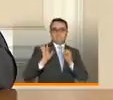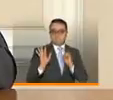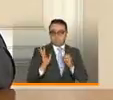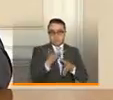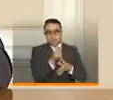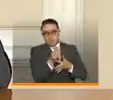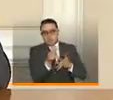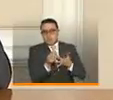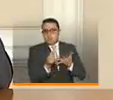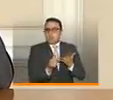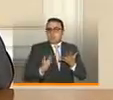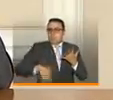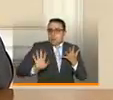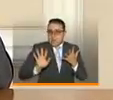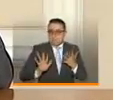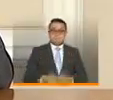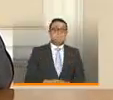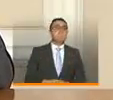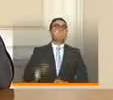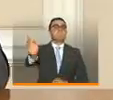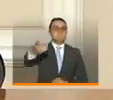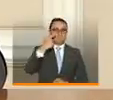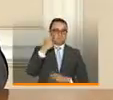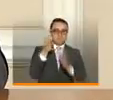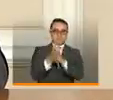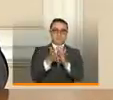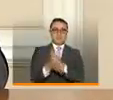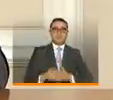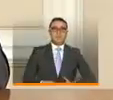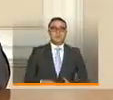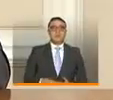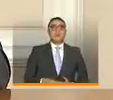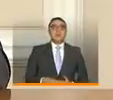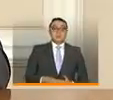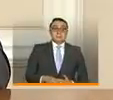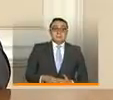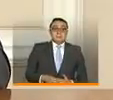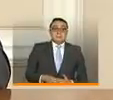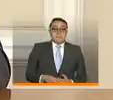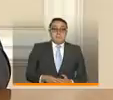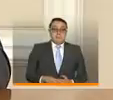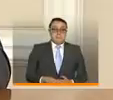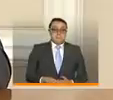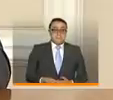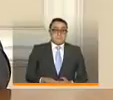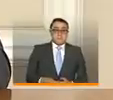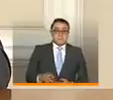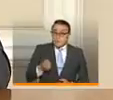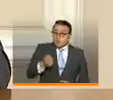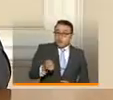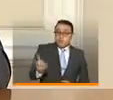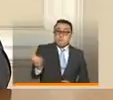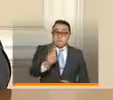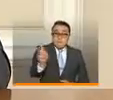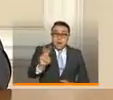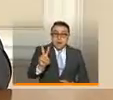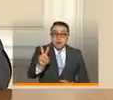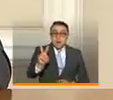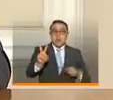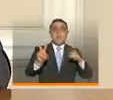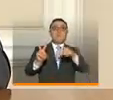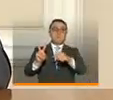una buena noticia, presidente, de una hora es que yo creo que vamos a poder tener disponible ya este viernes el portal de